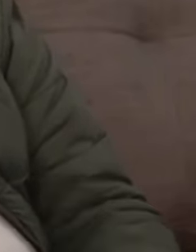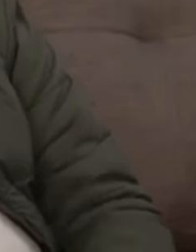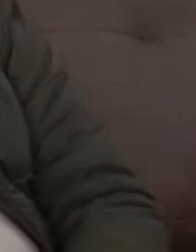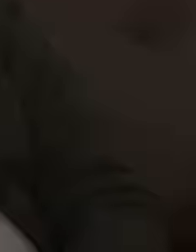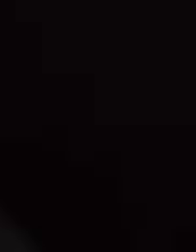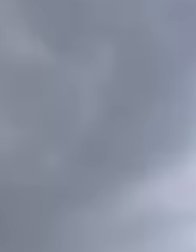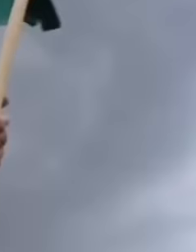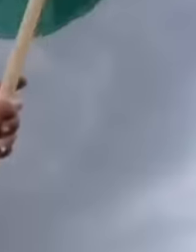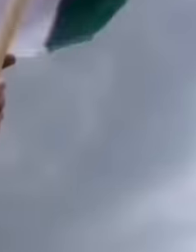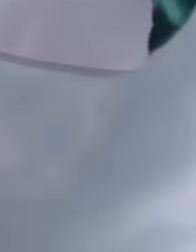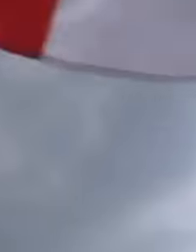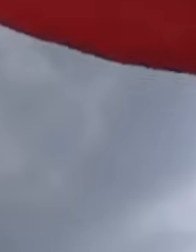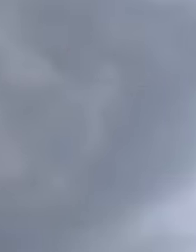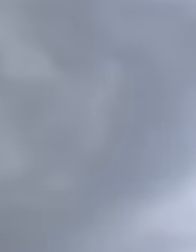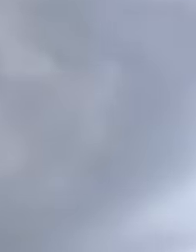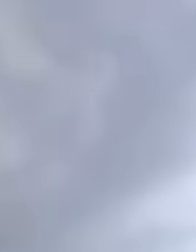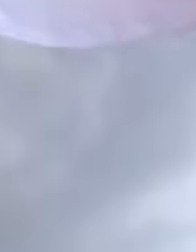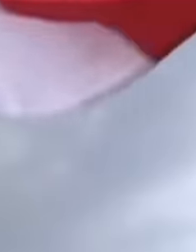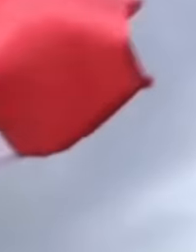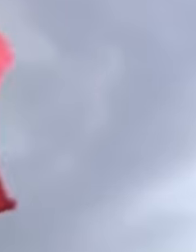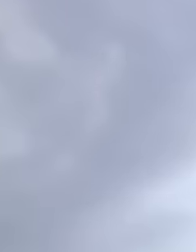campana.